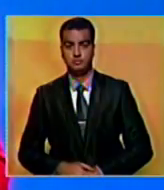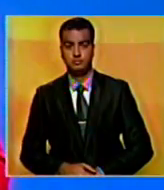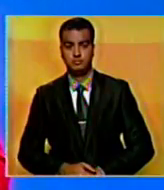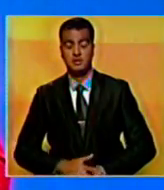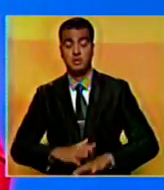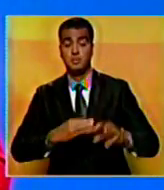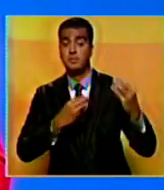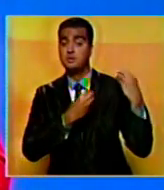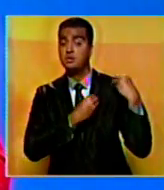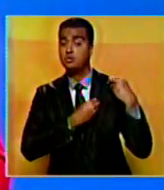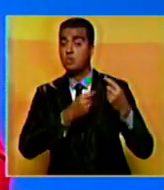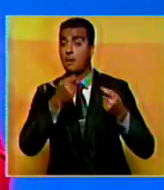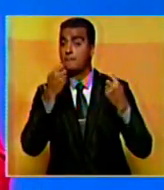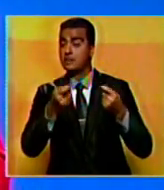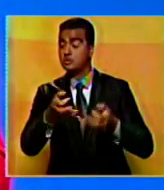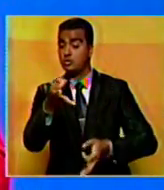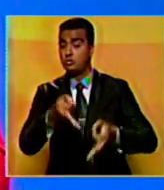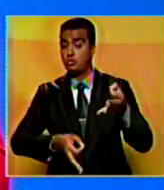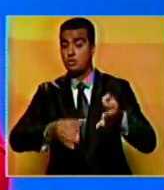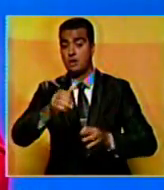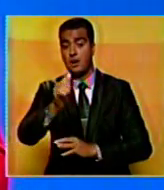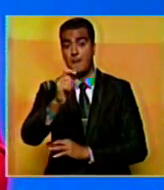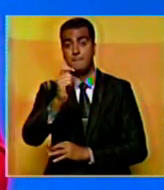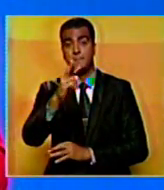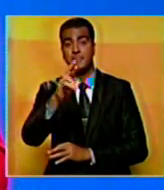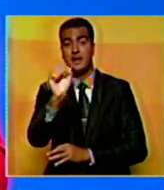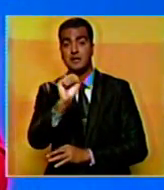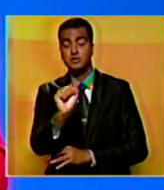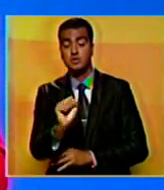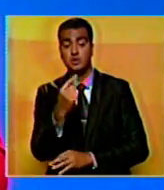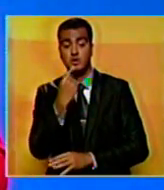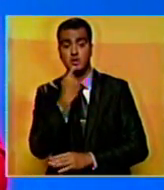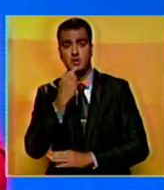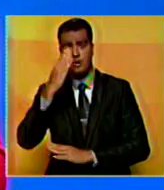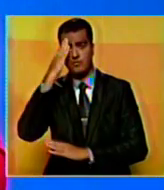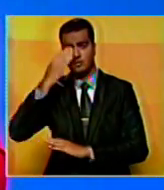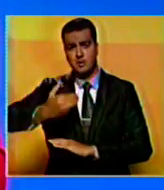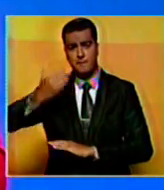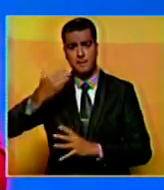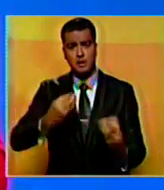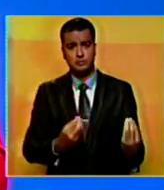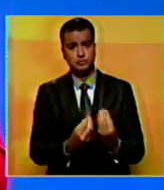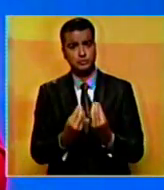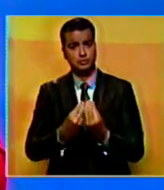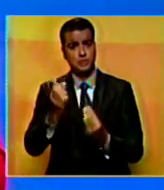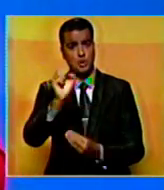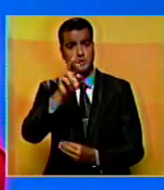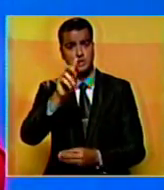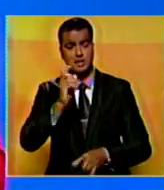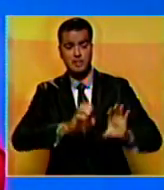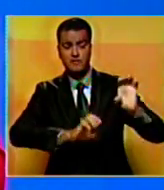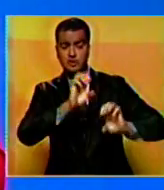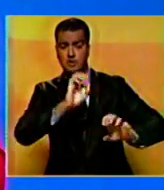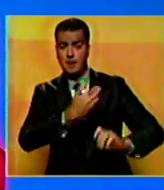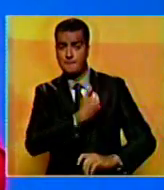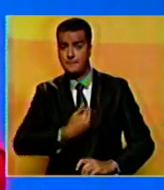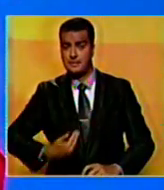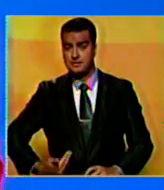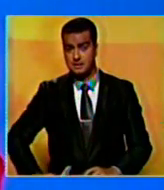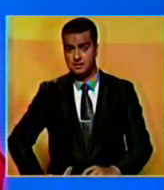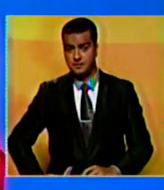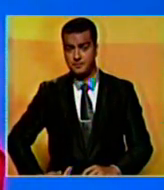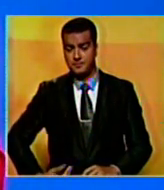La superintendente de Precios Justos, Andreína Tarazón, anunció que la Fuerza Armada Nacional junto al CENIAT e inspectores de la Presidencia de la